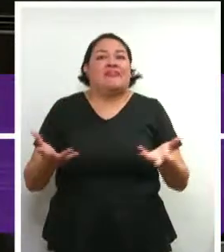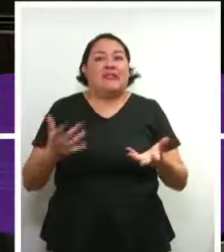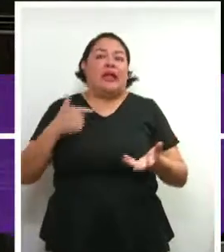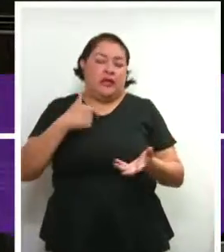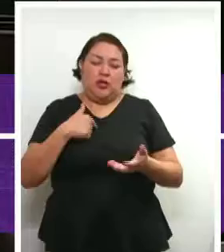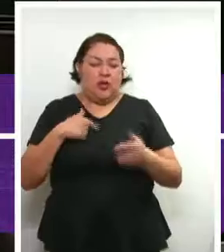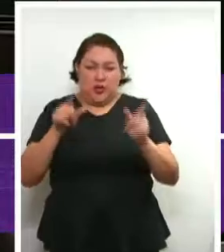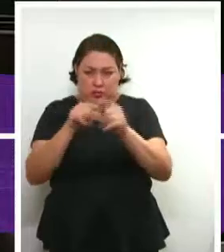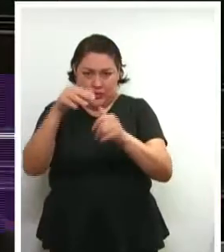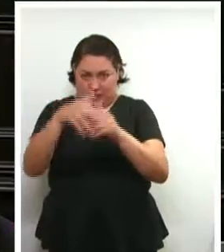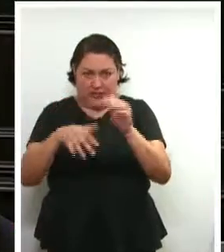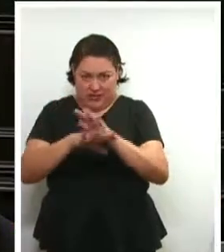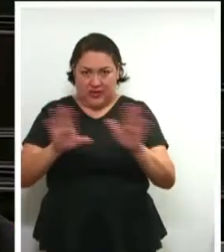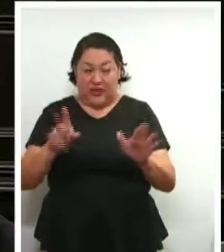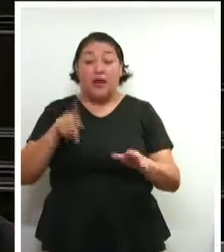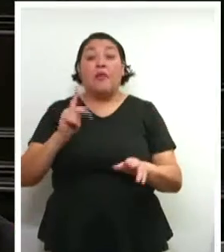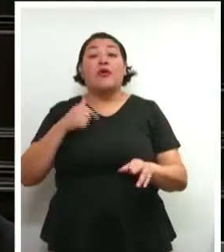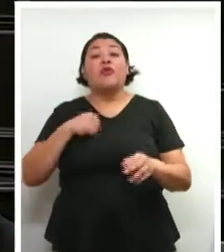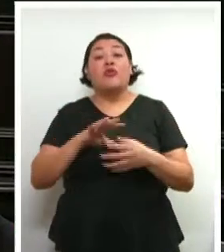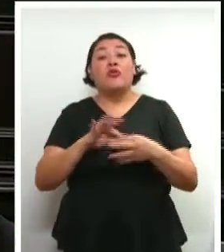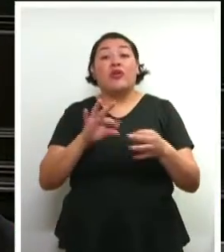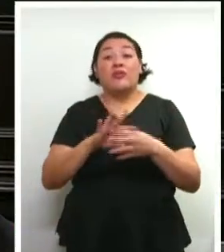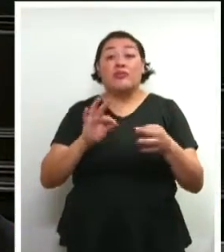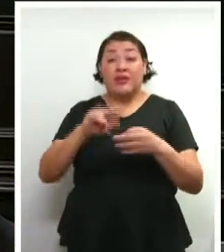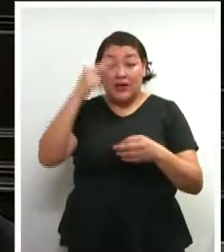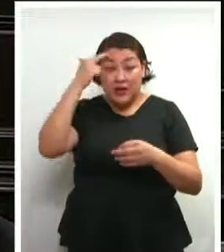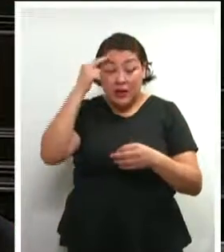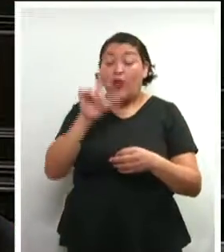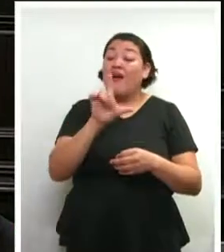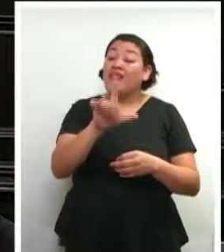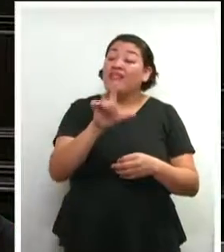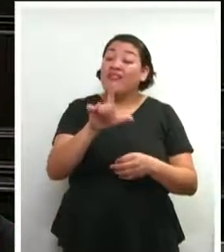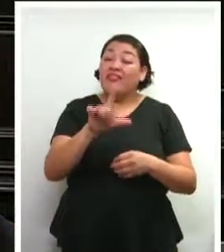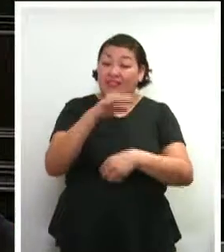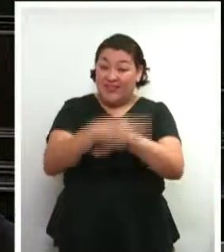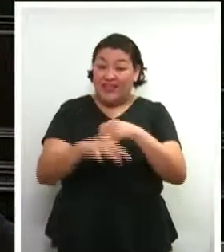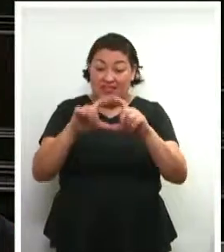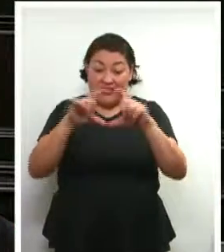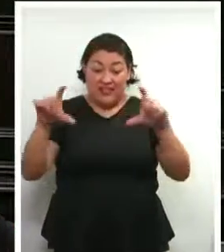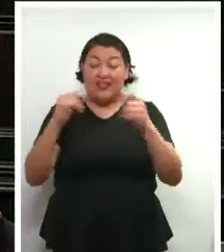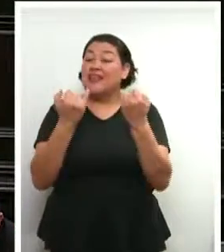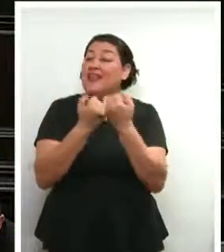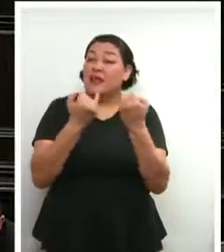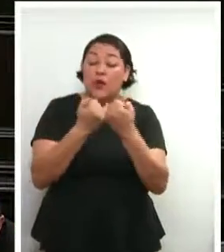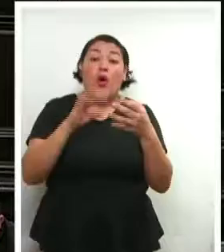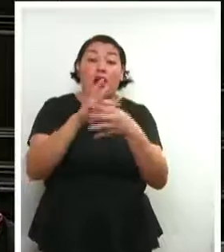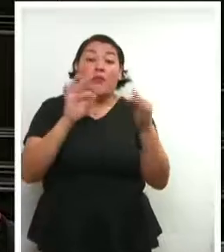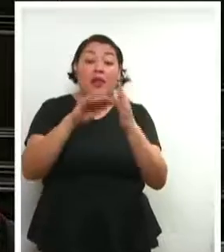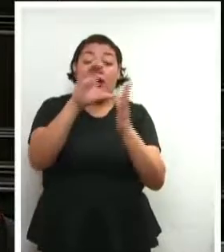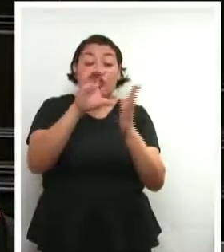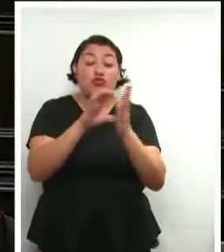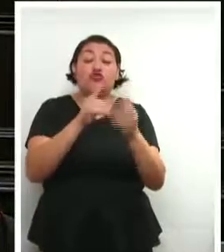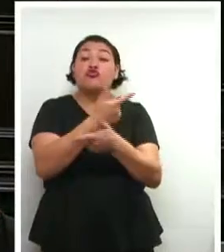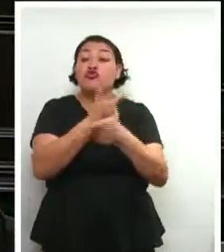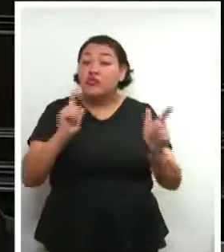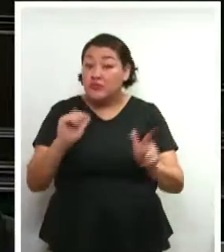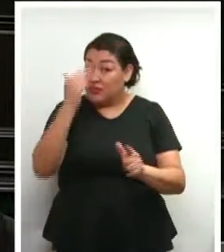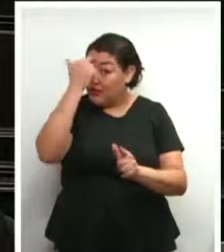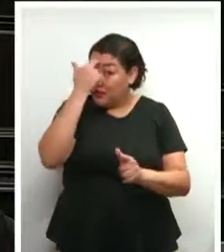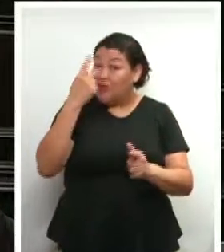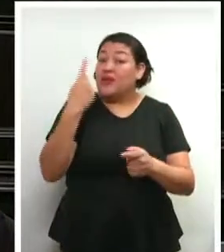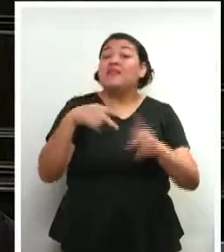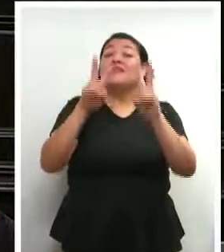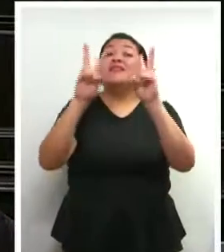señalando que este punto del 17 transitorio tiene que ver con el control también de la constitucionalidad, porque aquí se